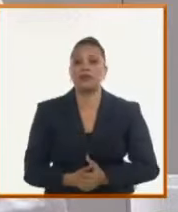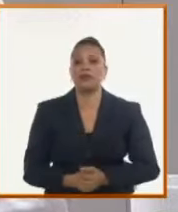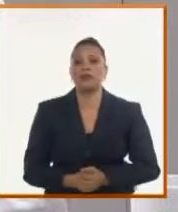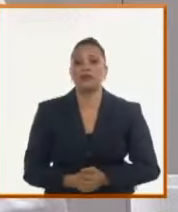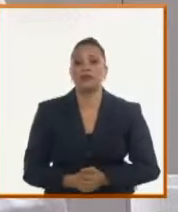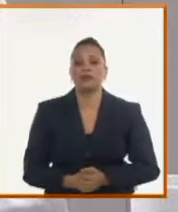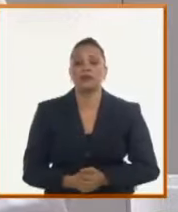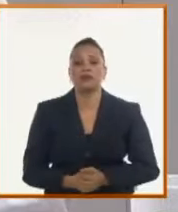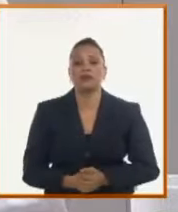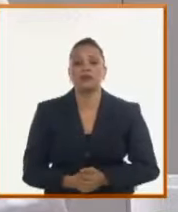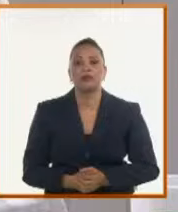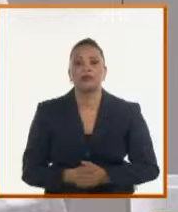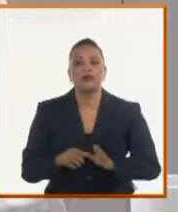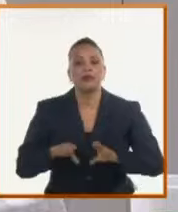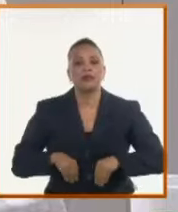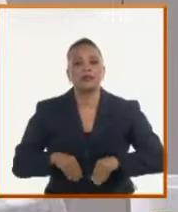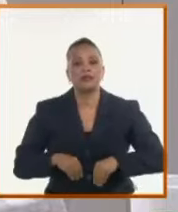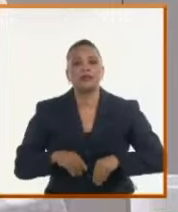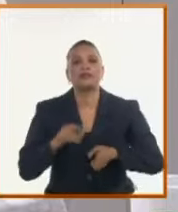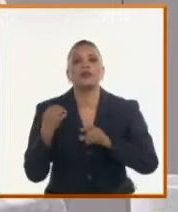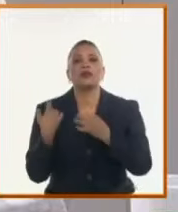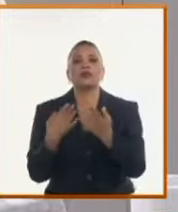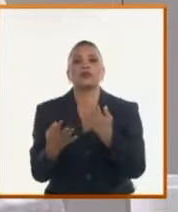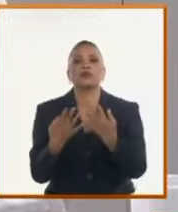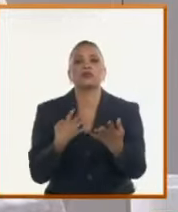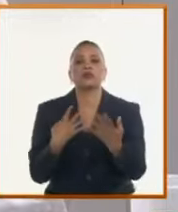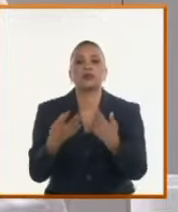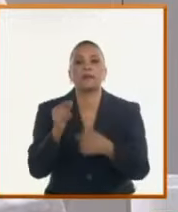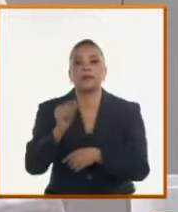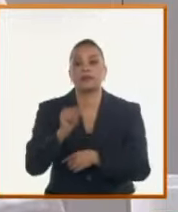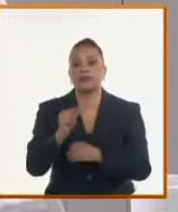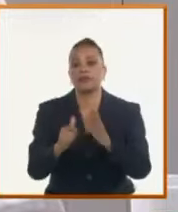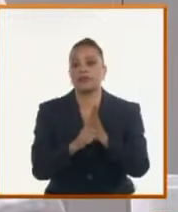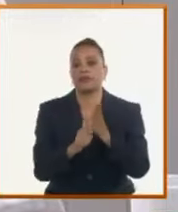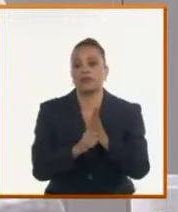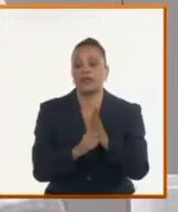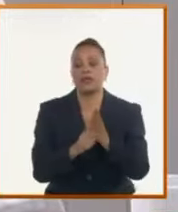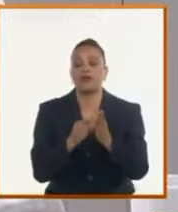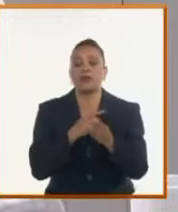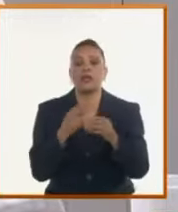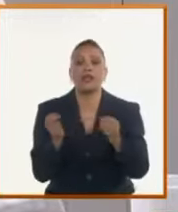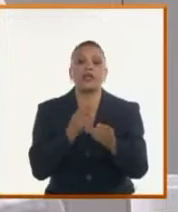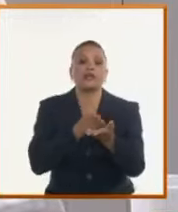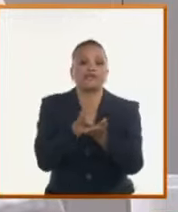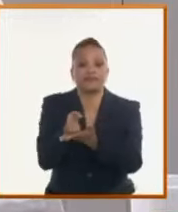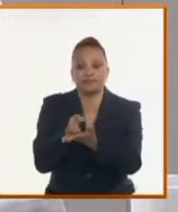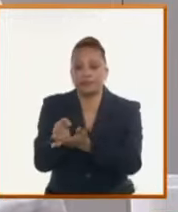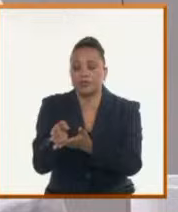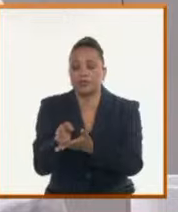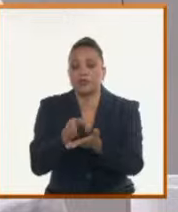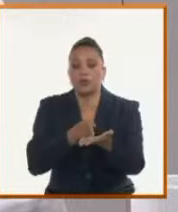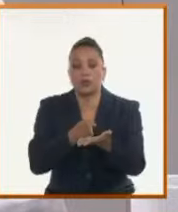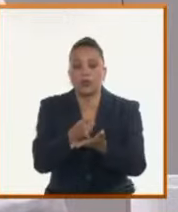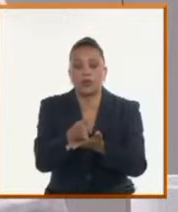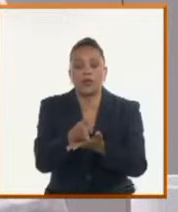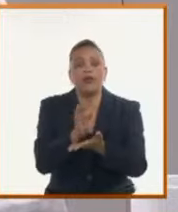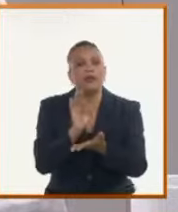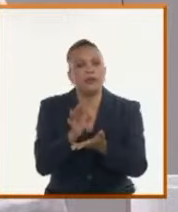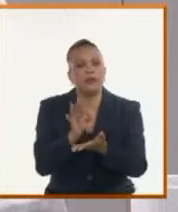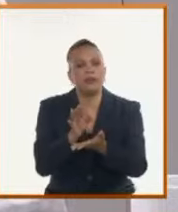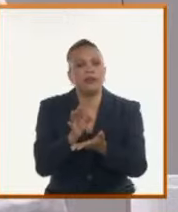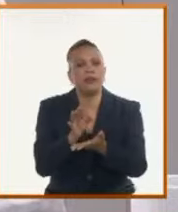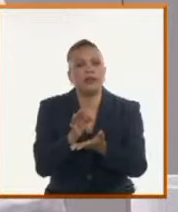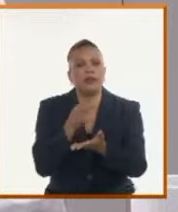aceptación y una gran movilidad de de pasajeros en estas rutas en estos en estos tramos eh realmente existe